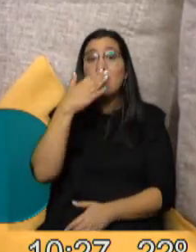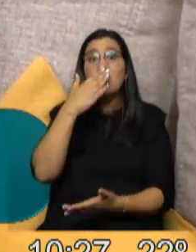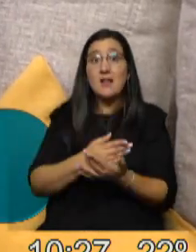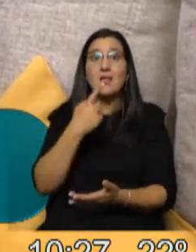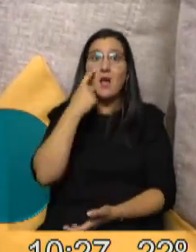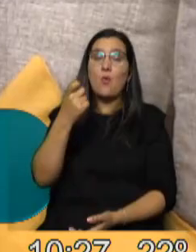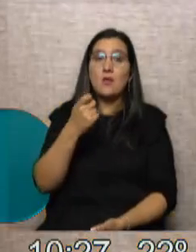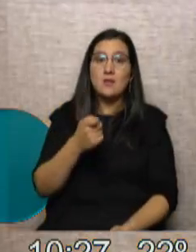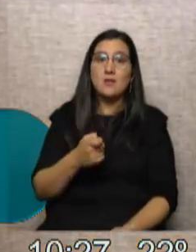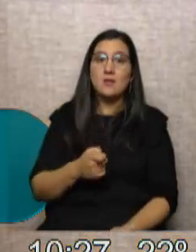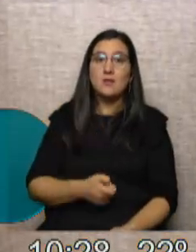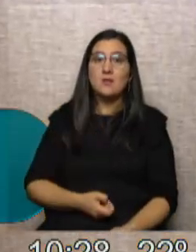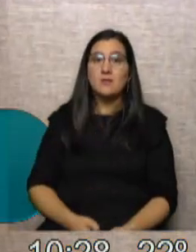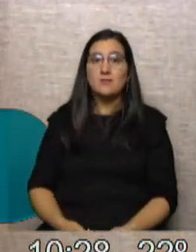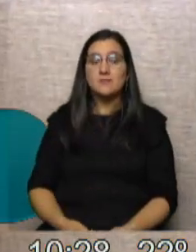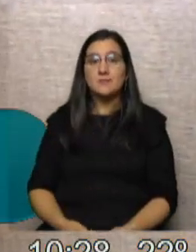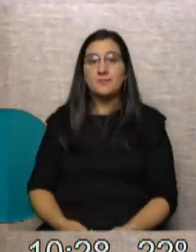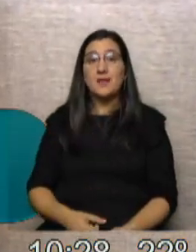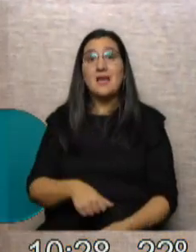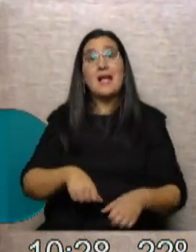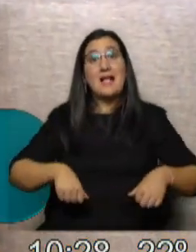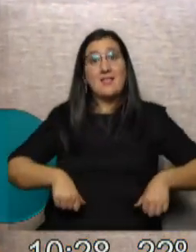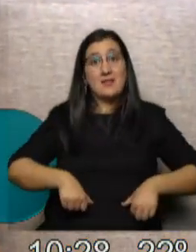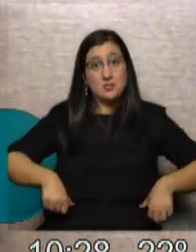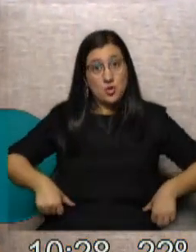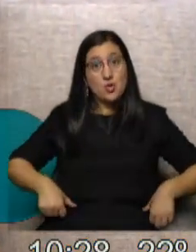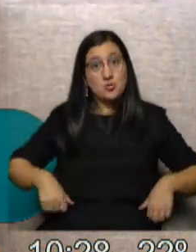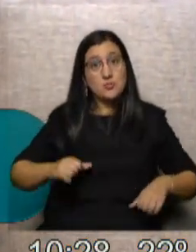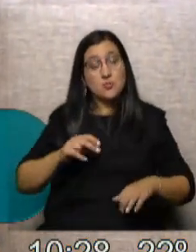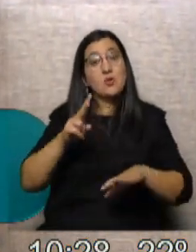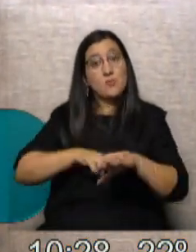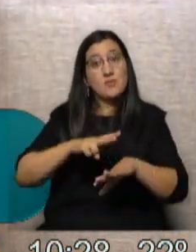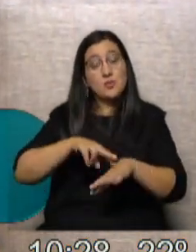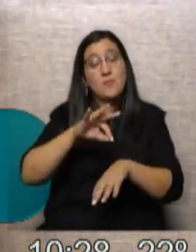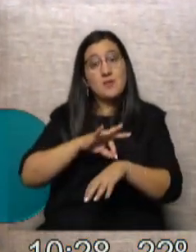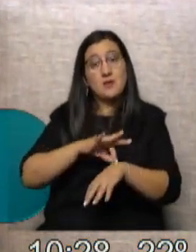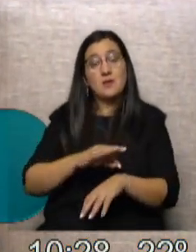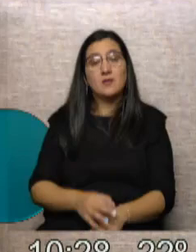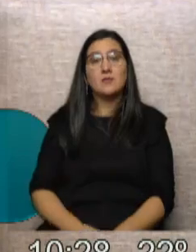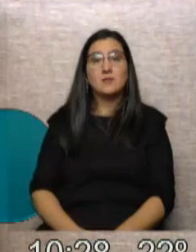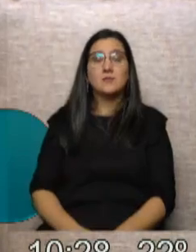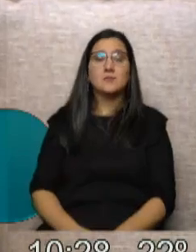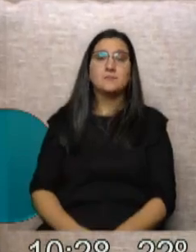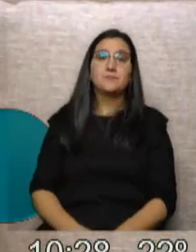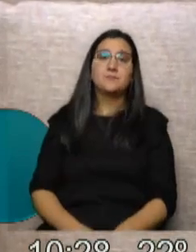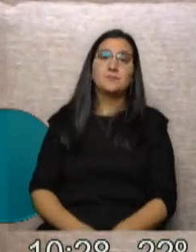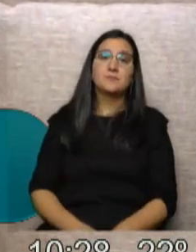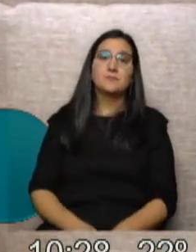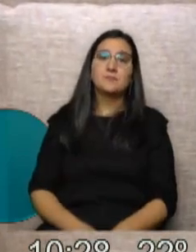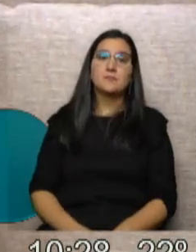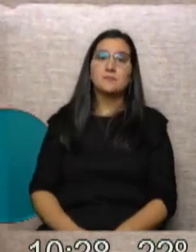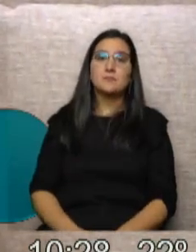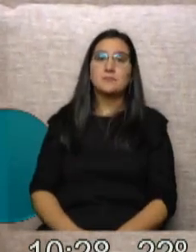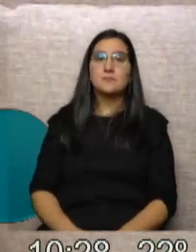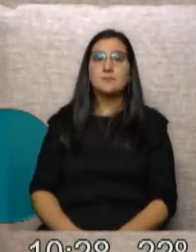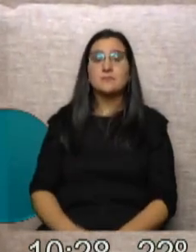La castración para vos es casi una prescripción médica, ¿no? Para los animales. Sí. Porque eso que decís de que cuando tenés un macho elegir una hembra o si tenés una hembra elegir un macho,